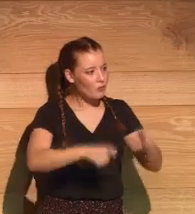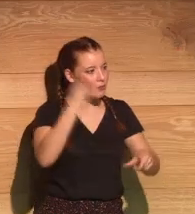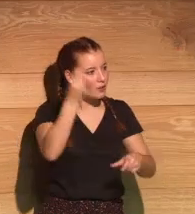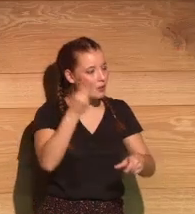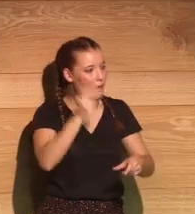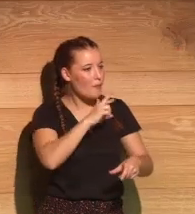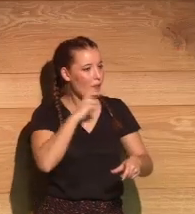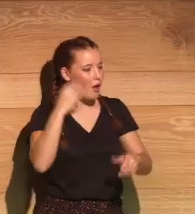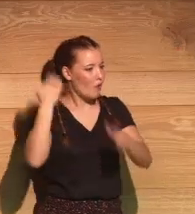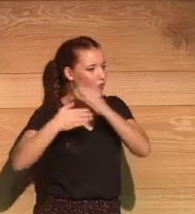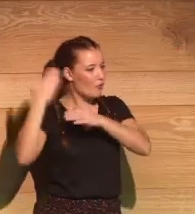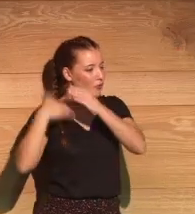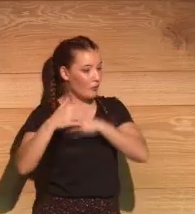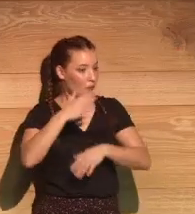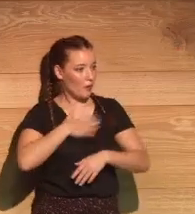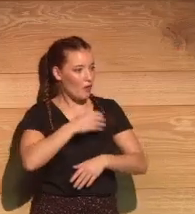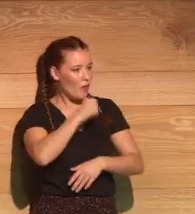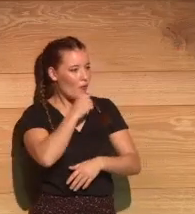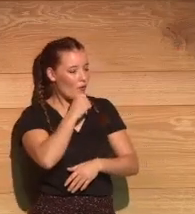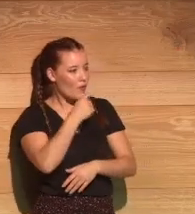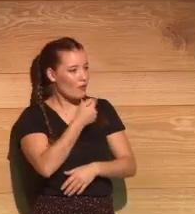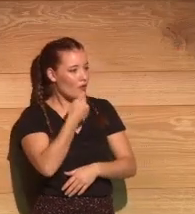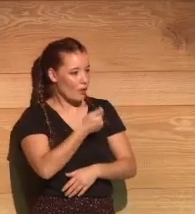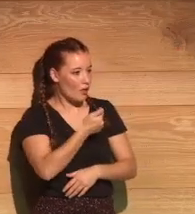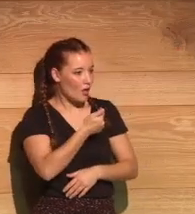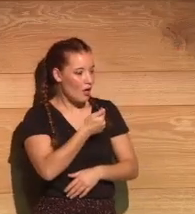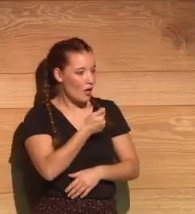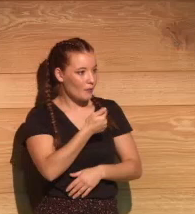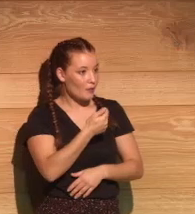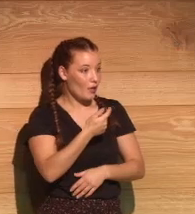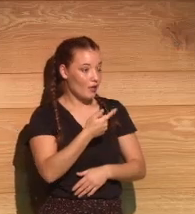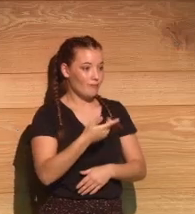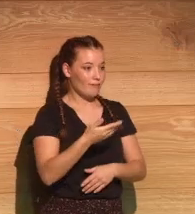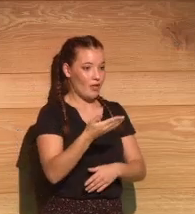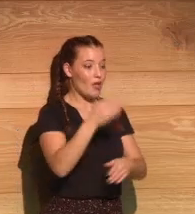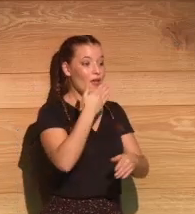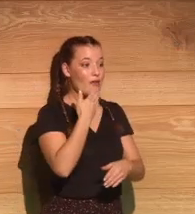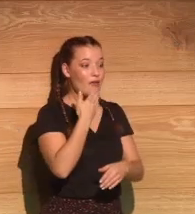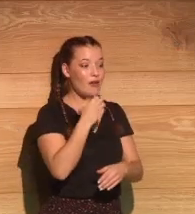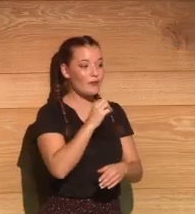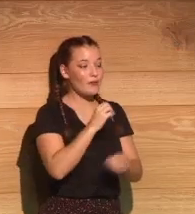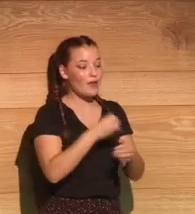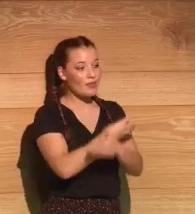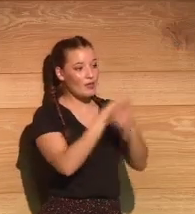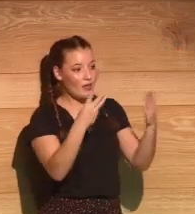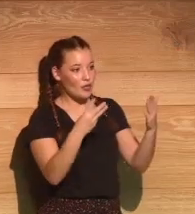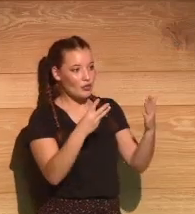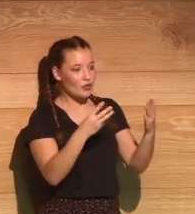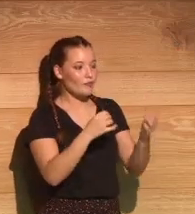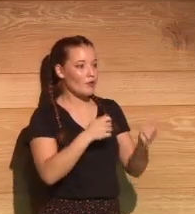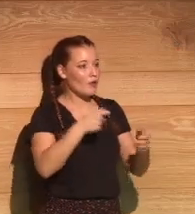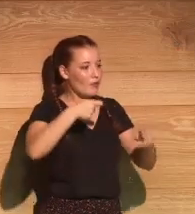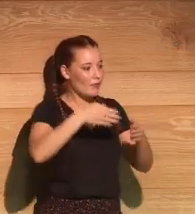claro, mi abuelo me decía, cuando tengas 18 años te invitaré a un filete, ¿no? Y luego nos hicimos veganos todos los 3 nietos. Claro, para él, que había